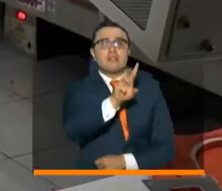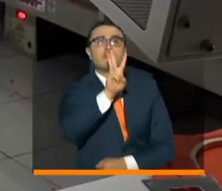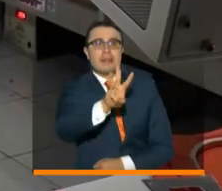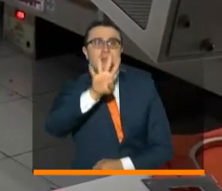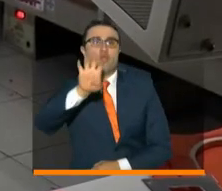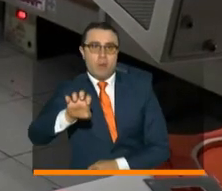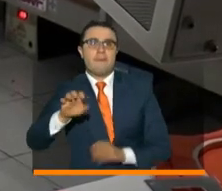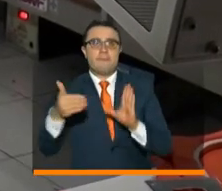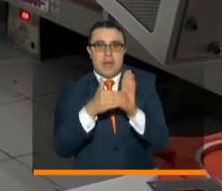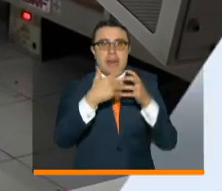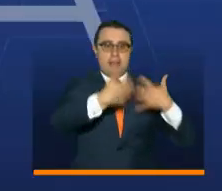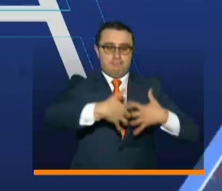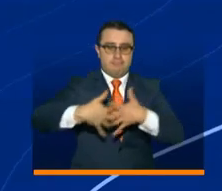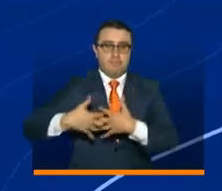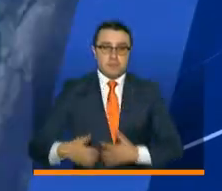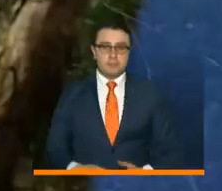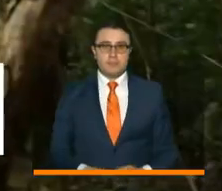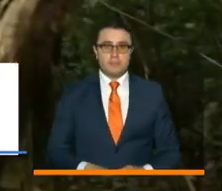empresas.